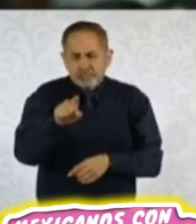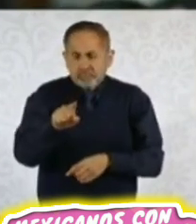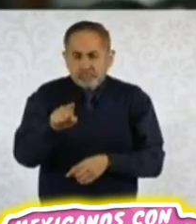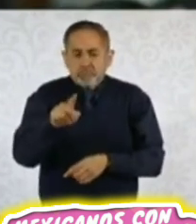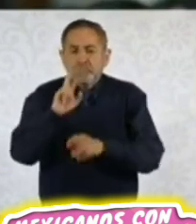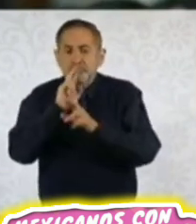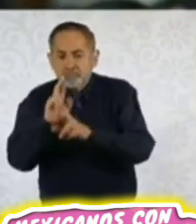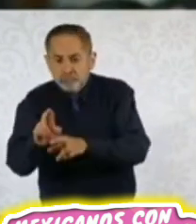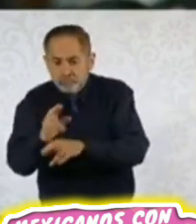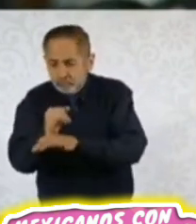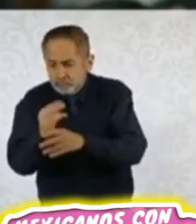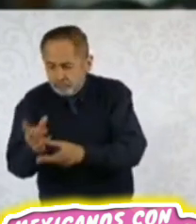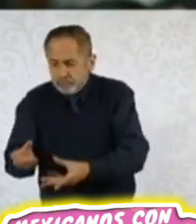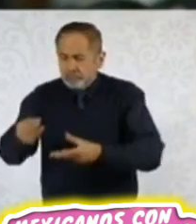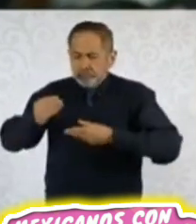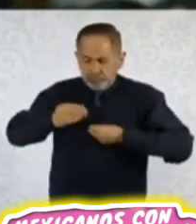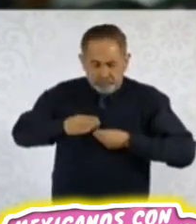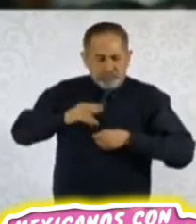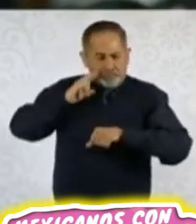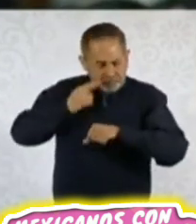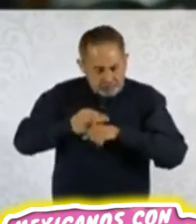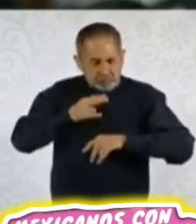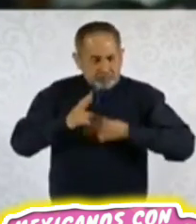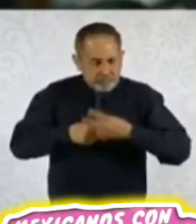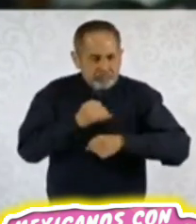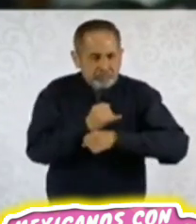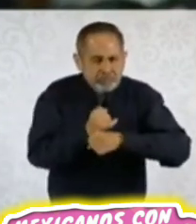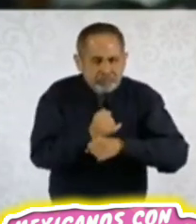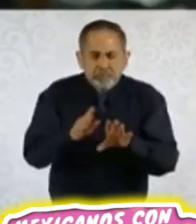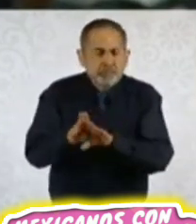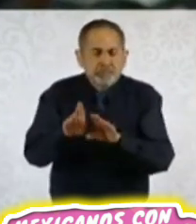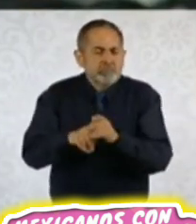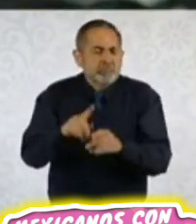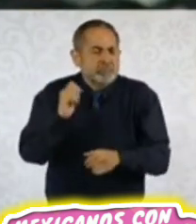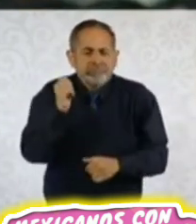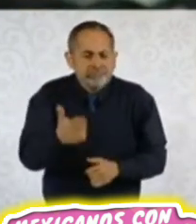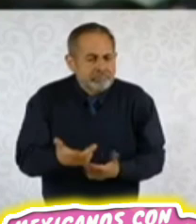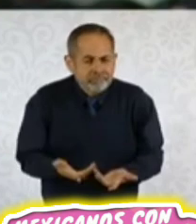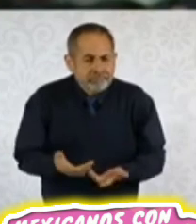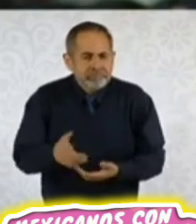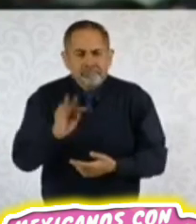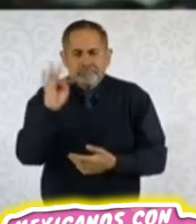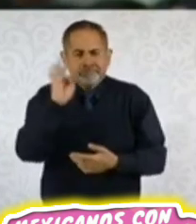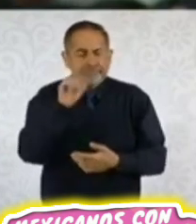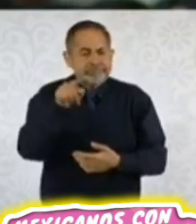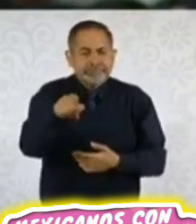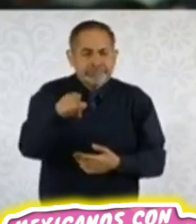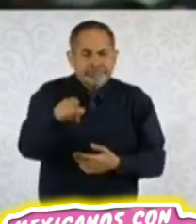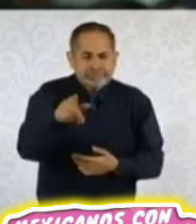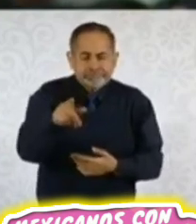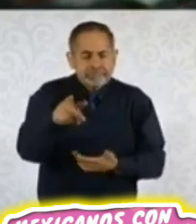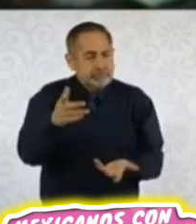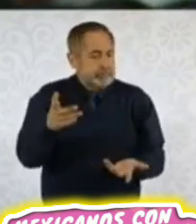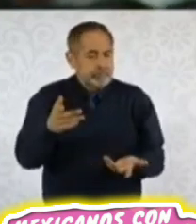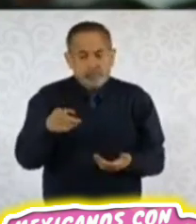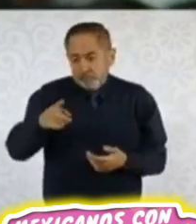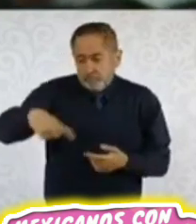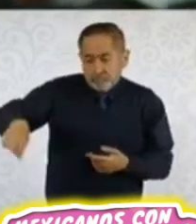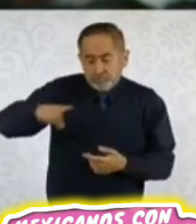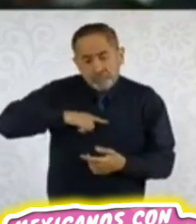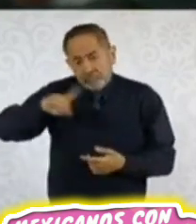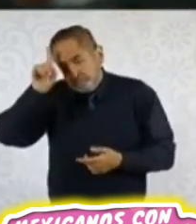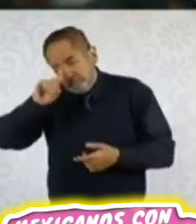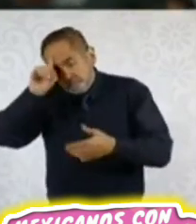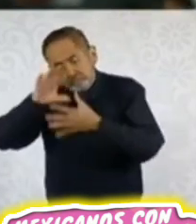resultados de estos informes que han presentado los comisionados, si va a asumir las recomendaciones